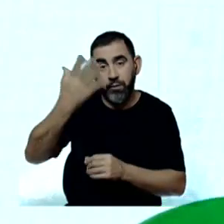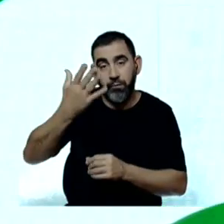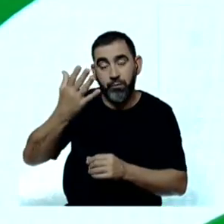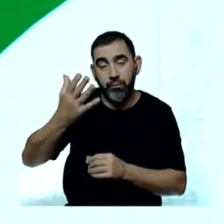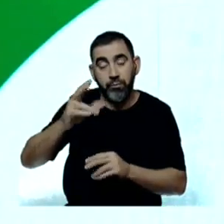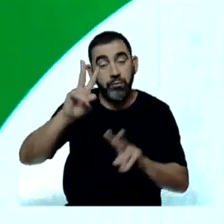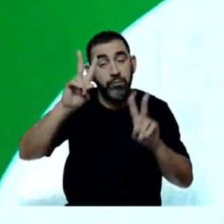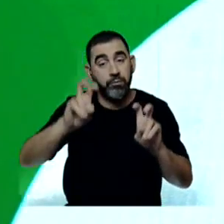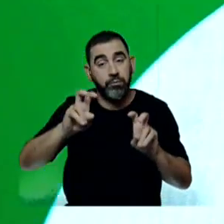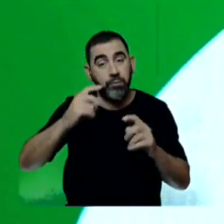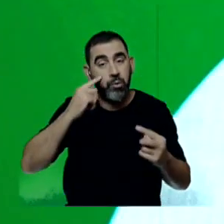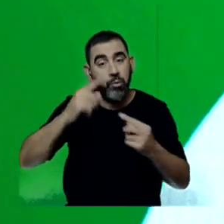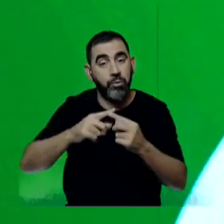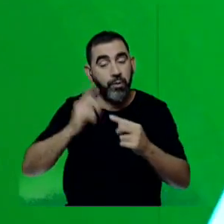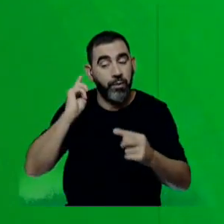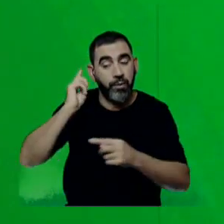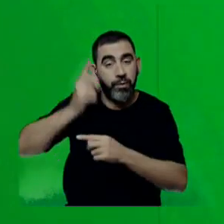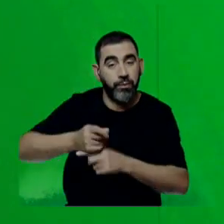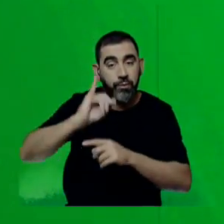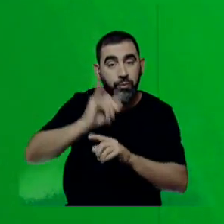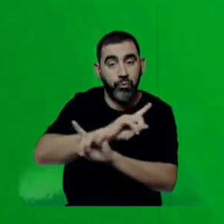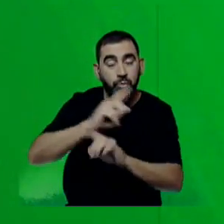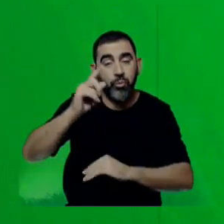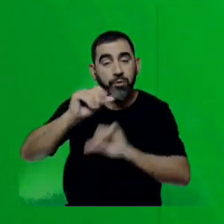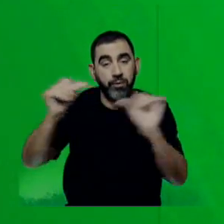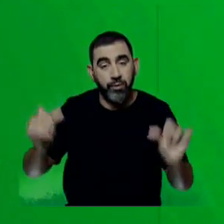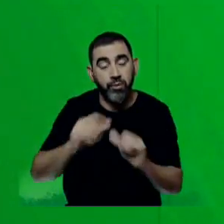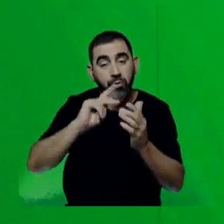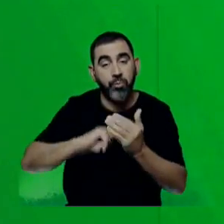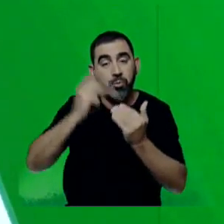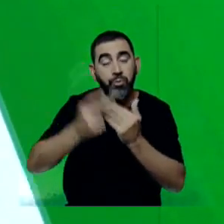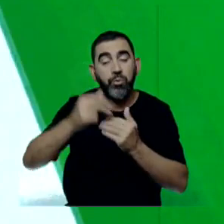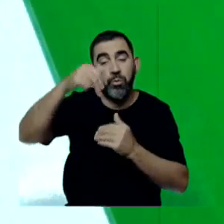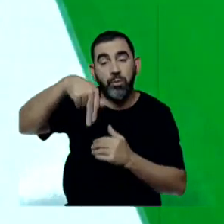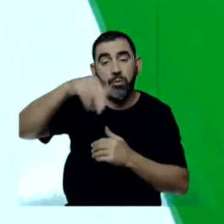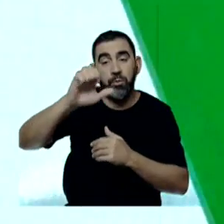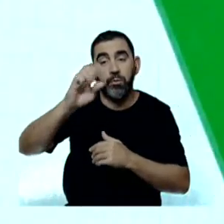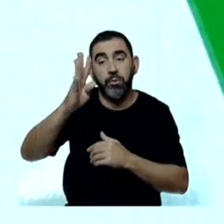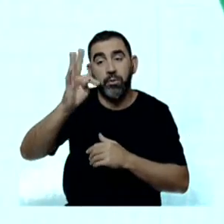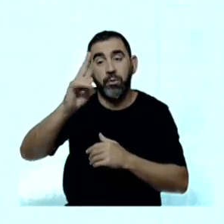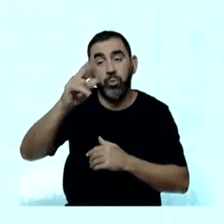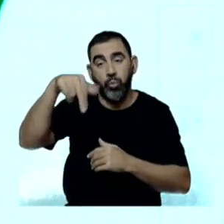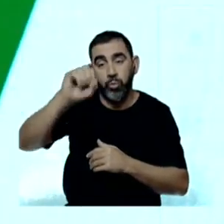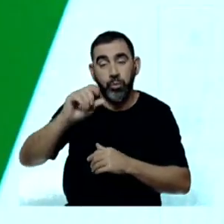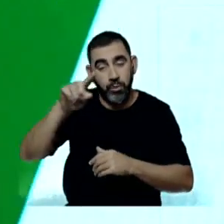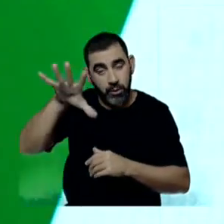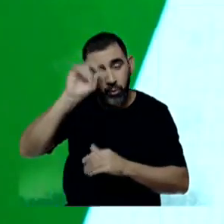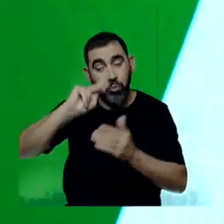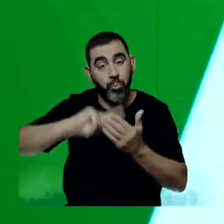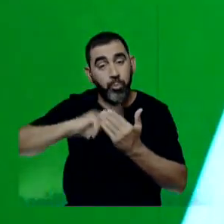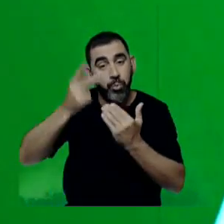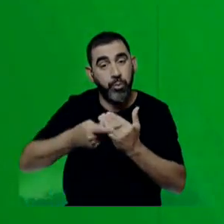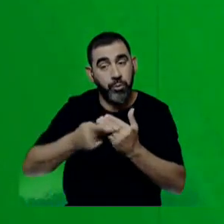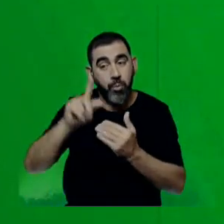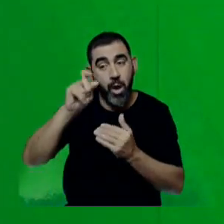una instancia que busca decidir si se realiza o no el denominado Proyecto Neptuno. Recordemos que es un proyecto que intenta